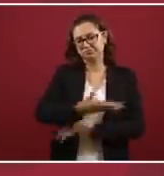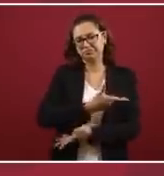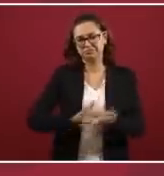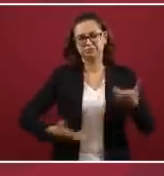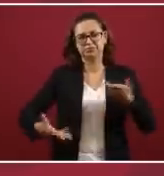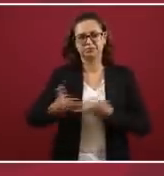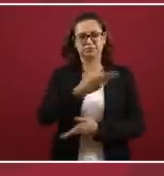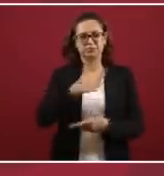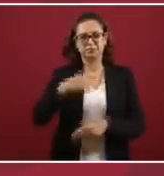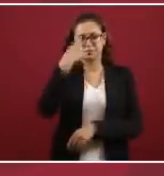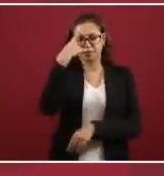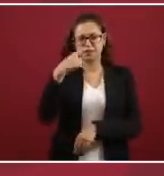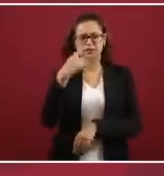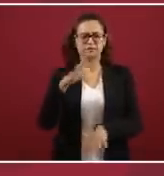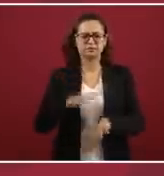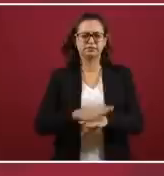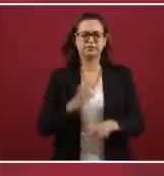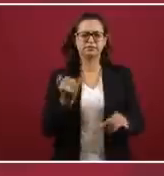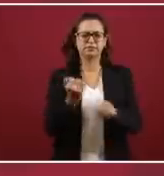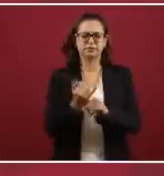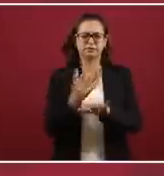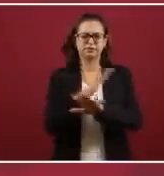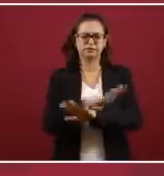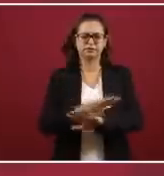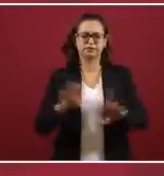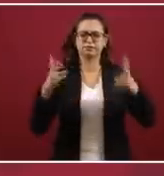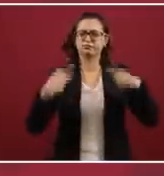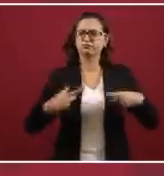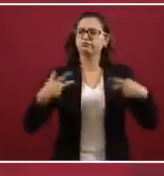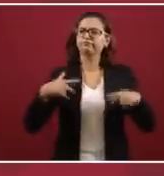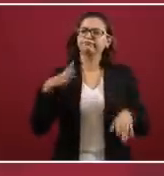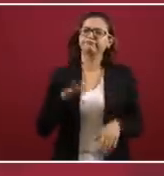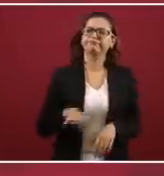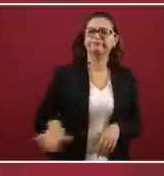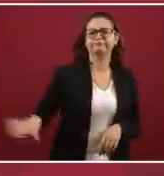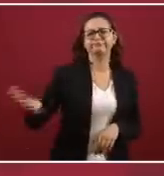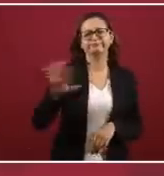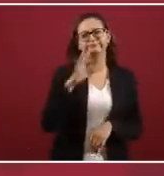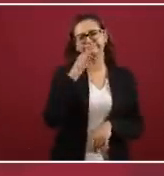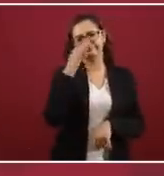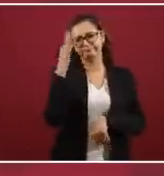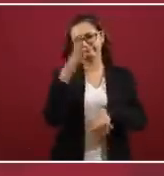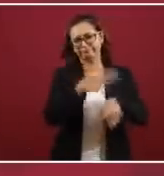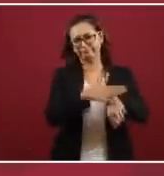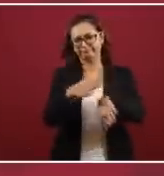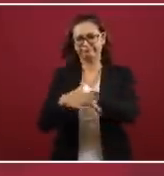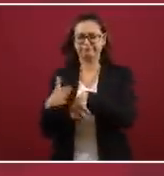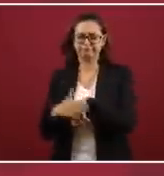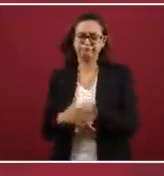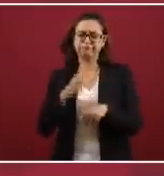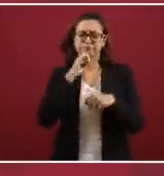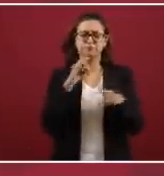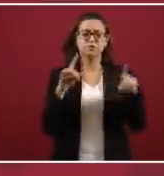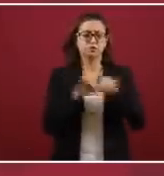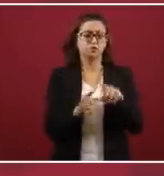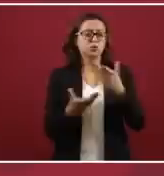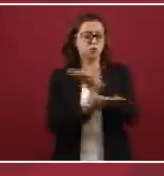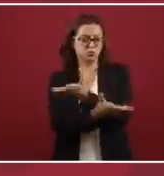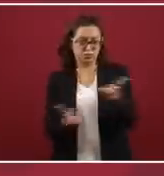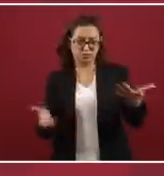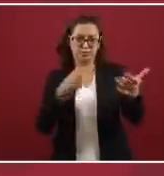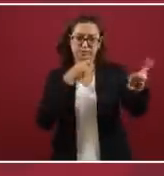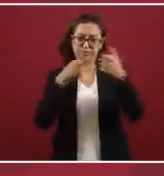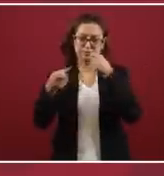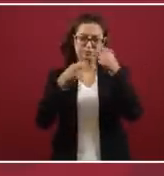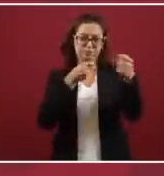para informar a los ciudadanos a través de ustedes. Les agradecemos